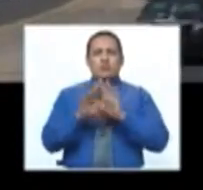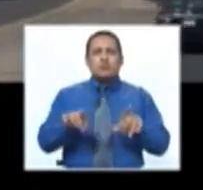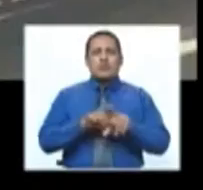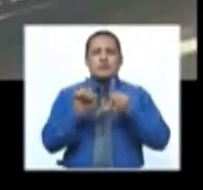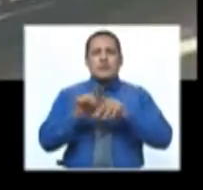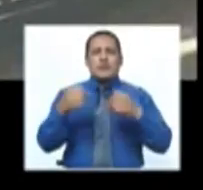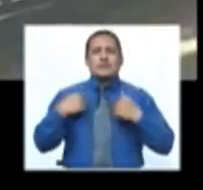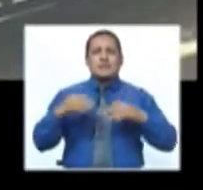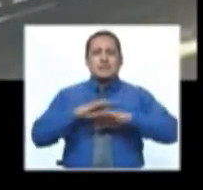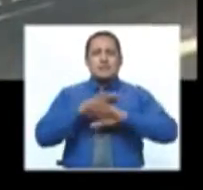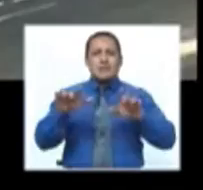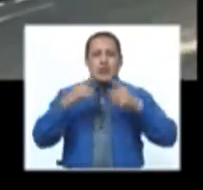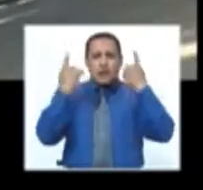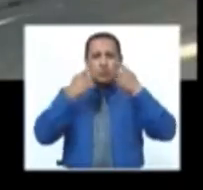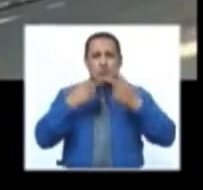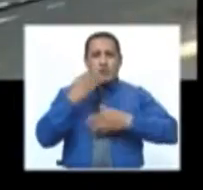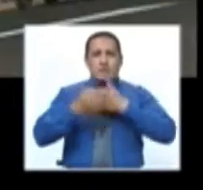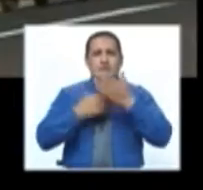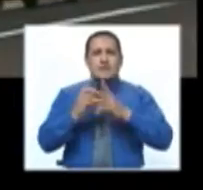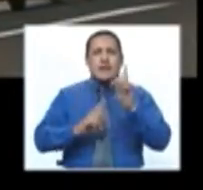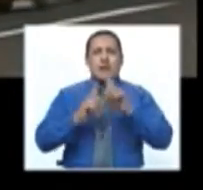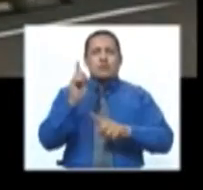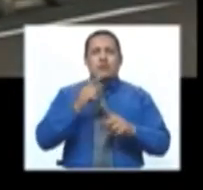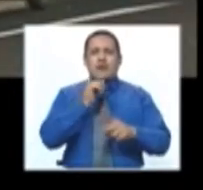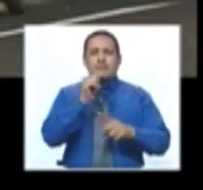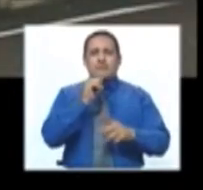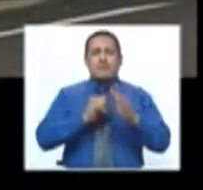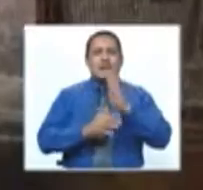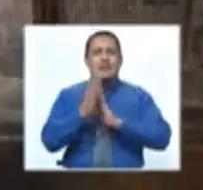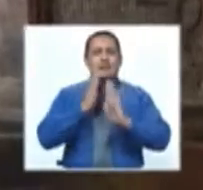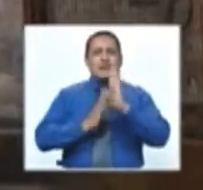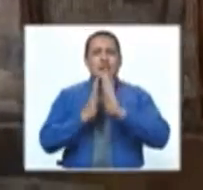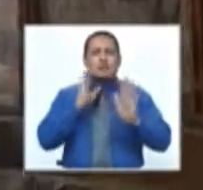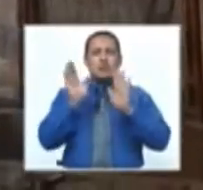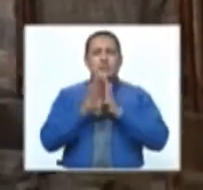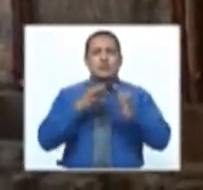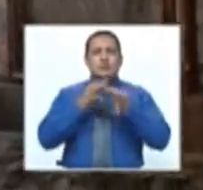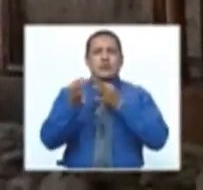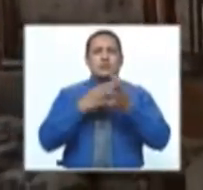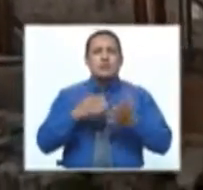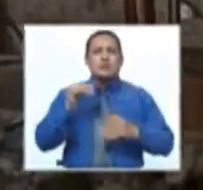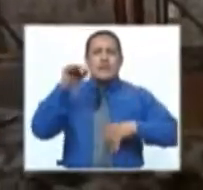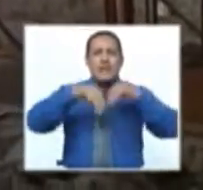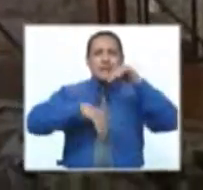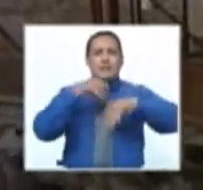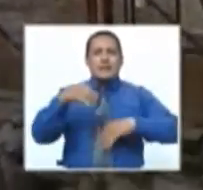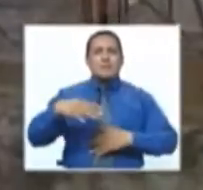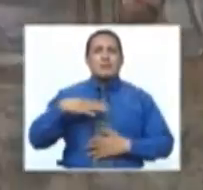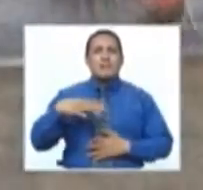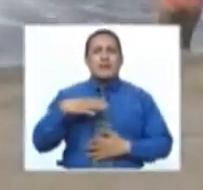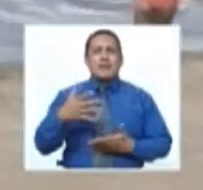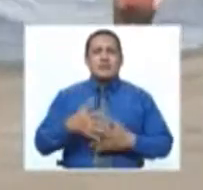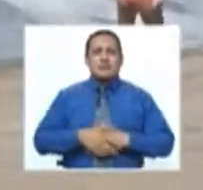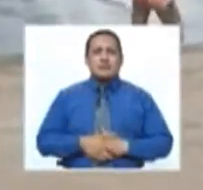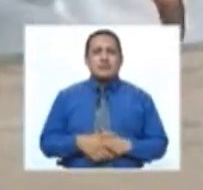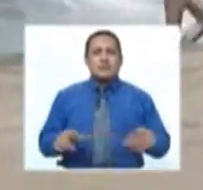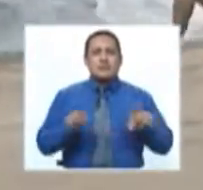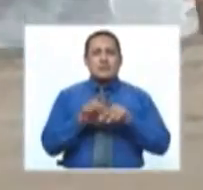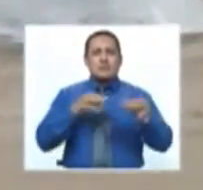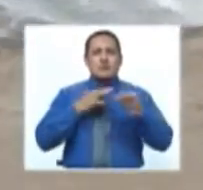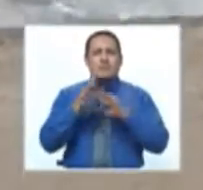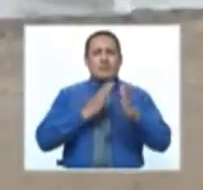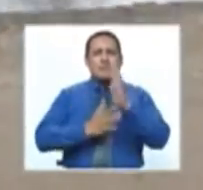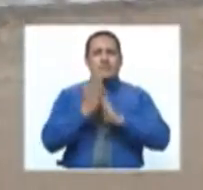Ejemplos que pueden terminar por poner en claro algunas falsas denominaciones, como la de la playa privada. Y